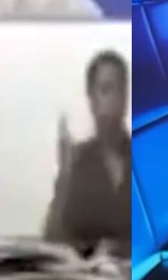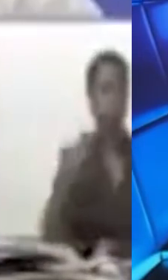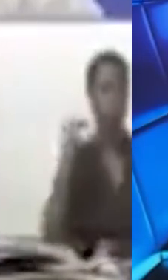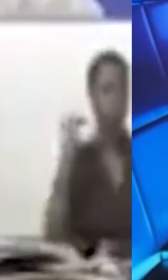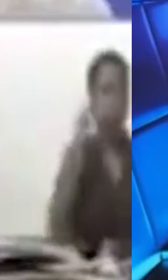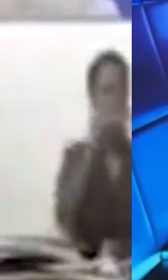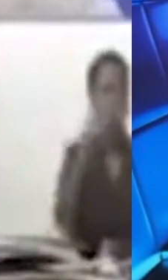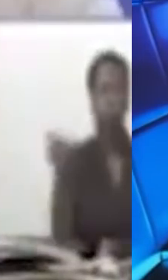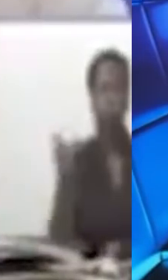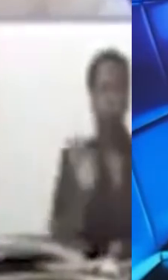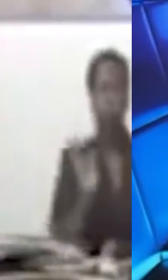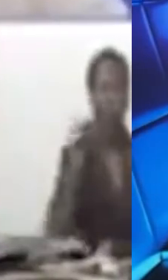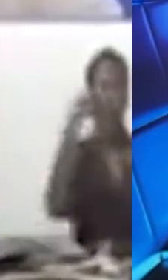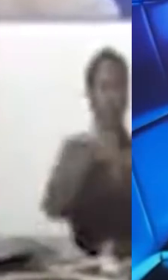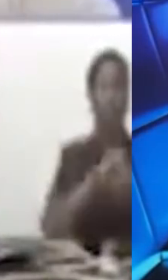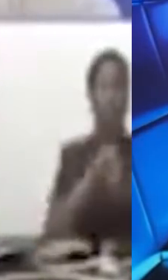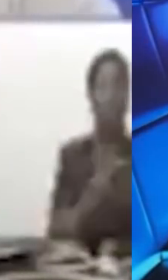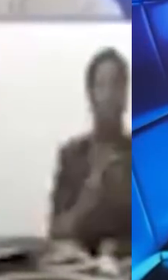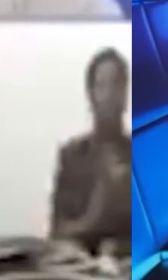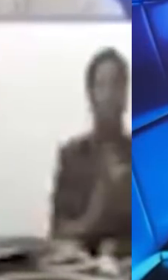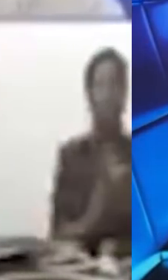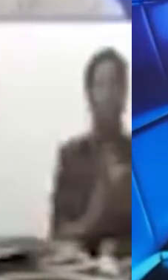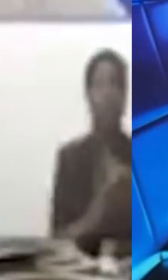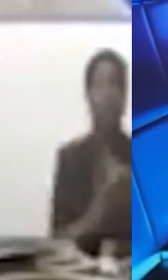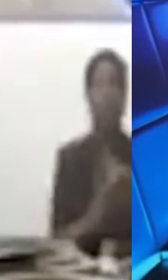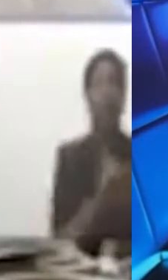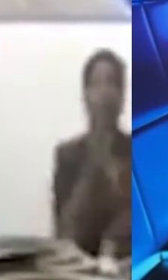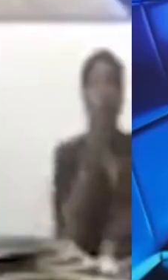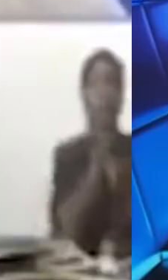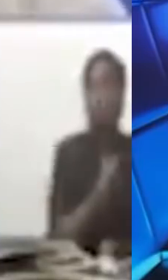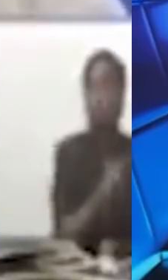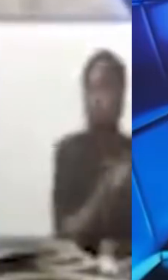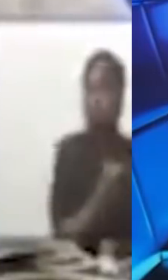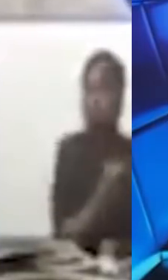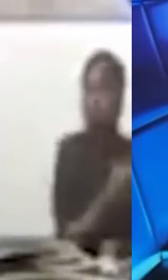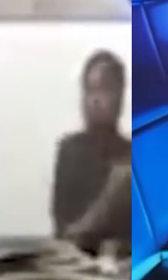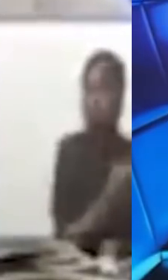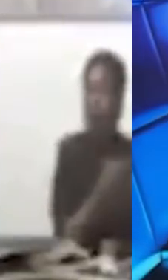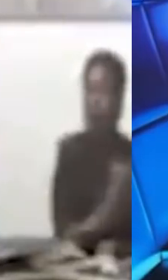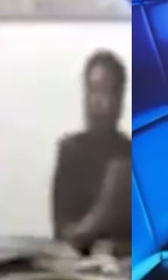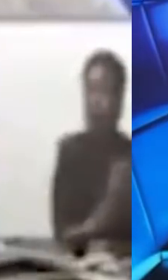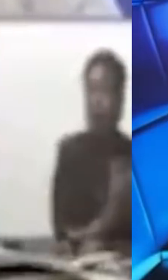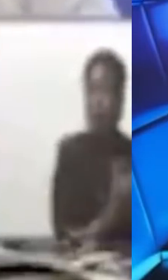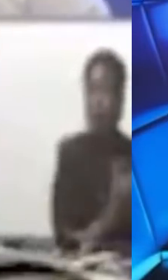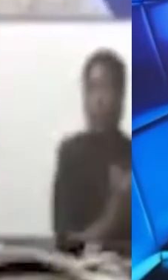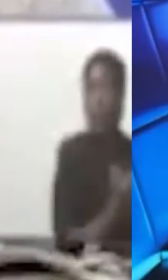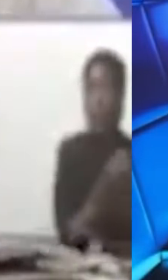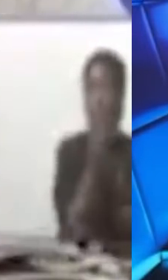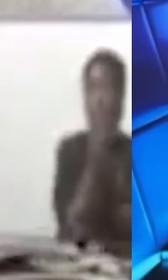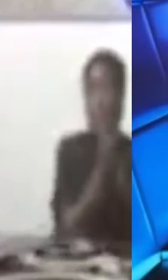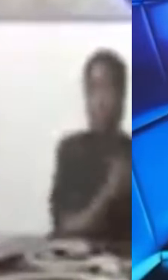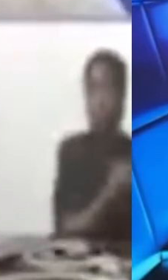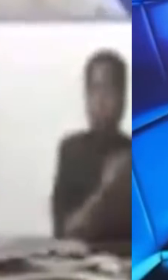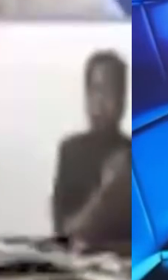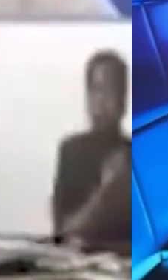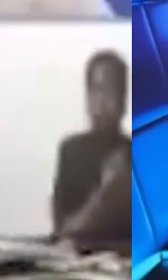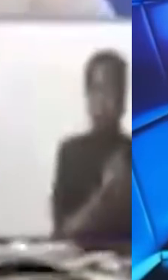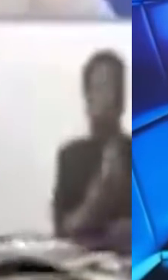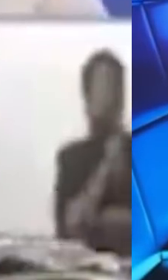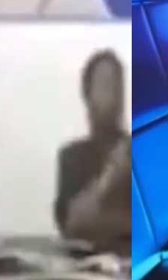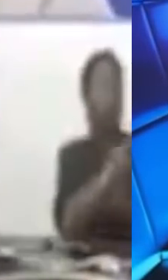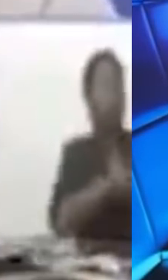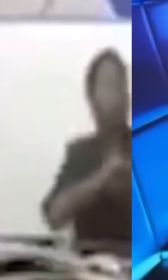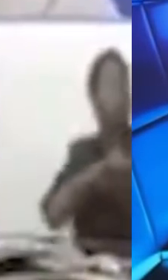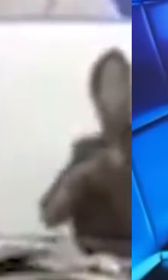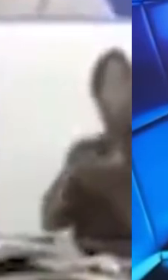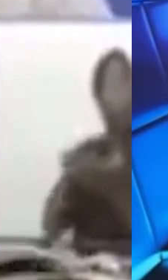comercio. Cualquiera puede decir, no, es el carro de la merienda. No, la base de transporte de comercio tiene una X cantidad de carros. Ellos han destinado dos, que no son de